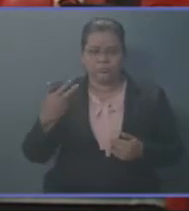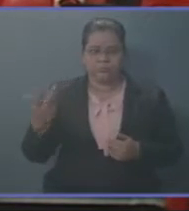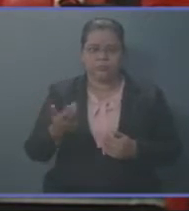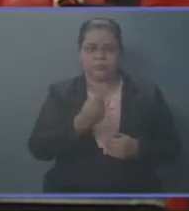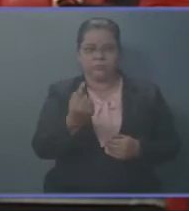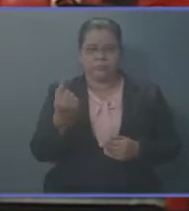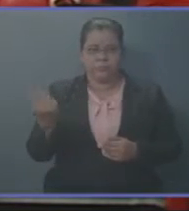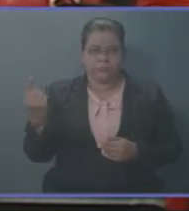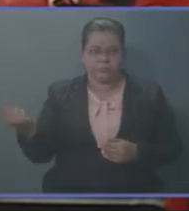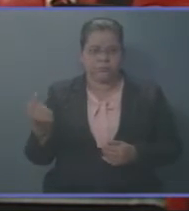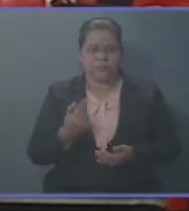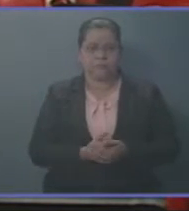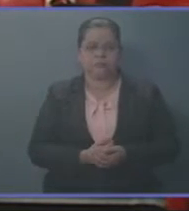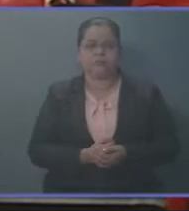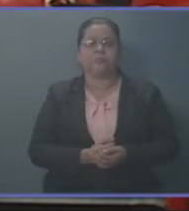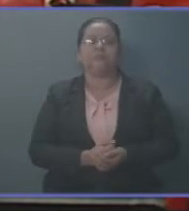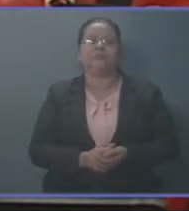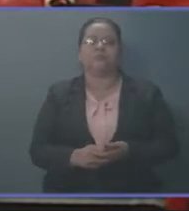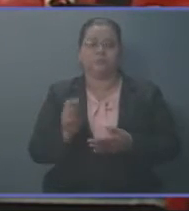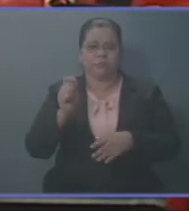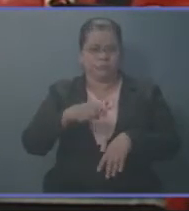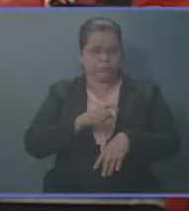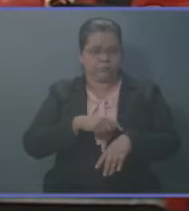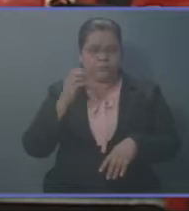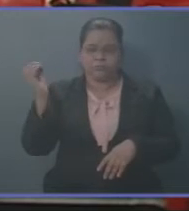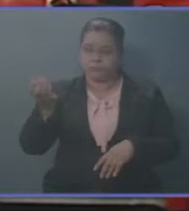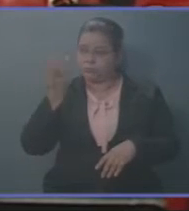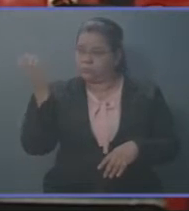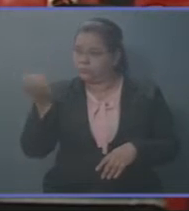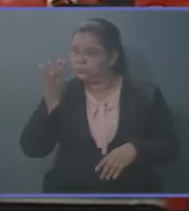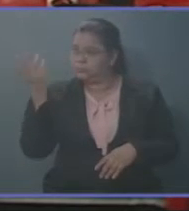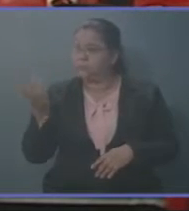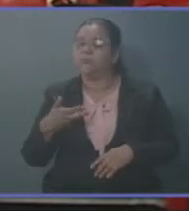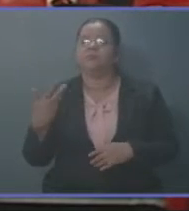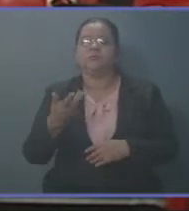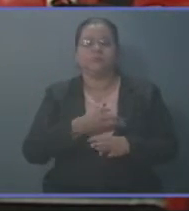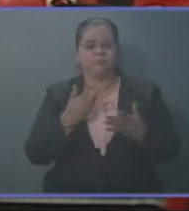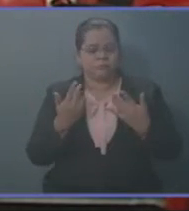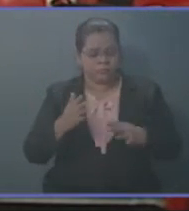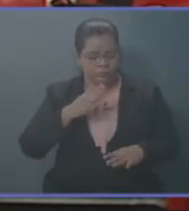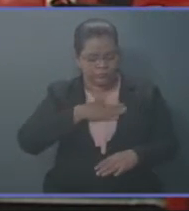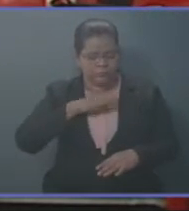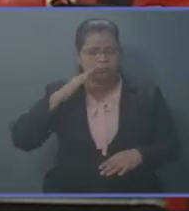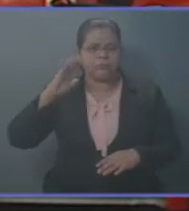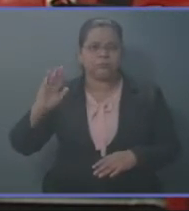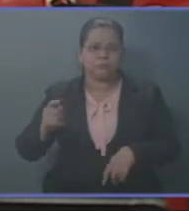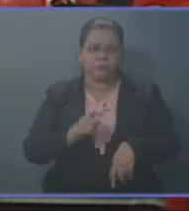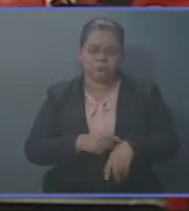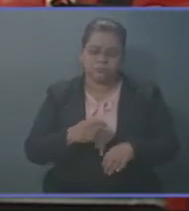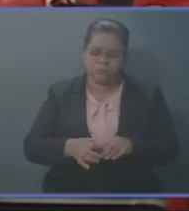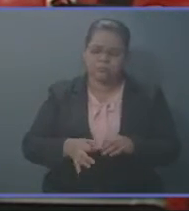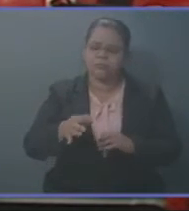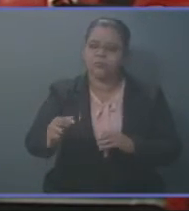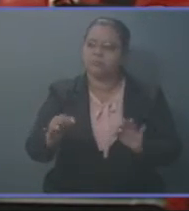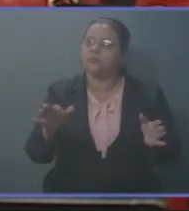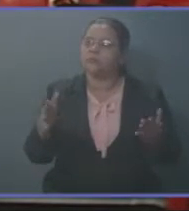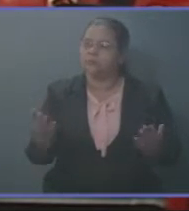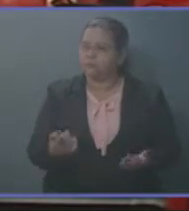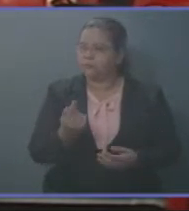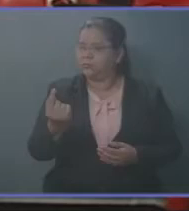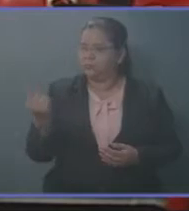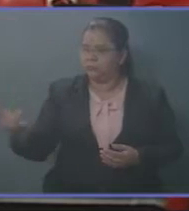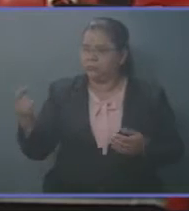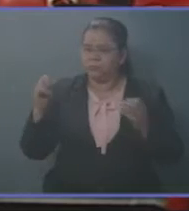marco de la emergencia. O sea, hemos cumplido con la prórroga en este momento para que la gente tenga el marco